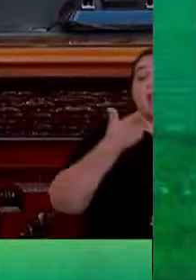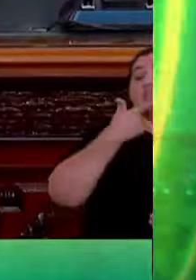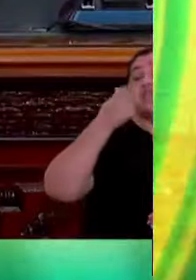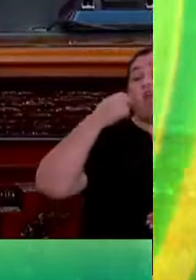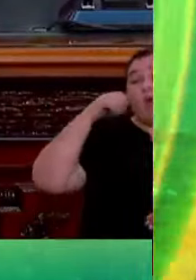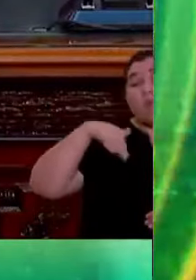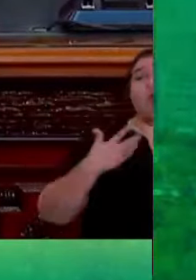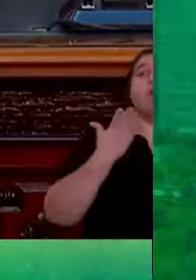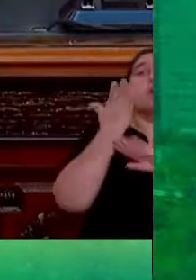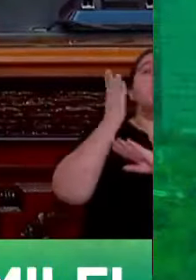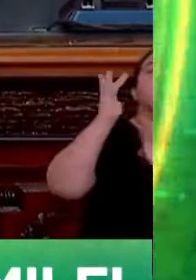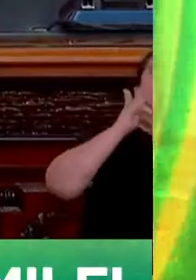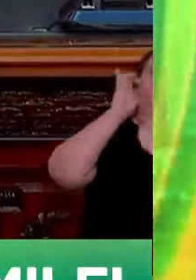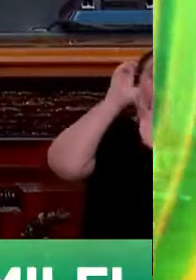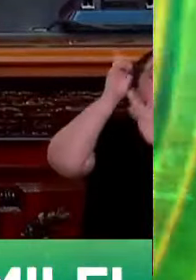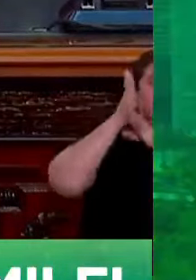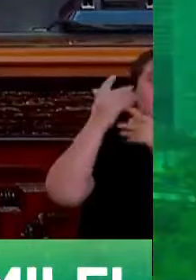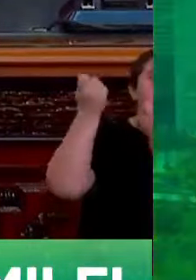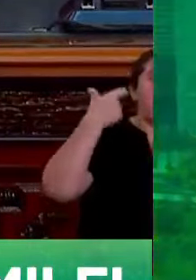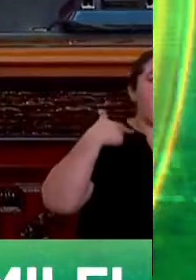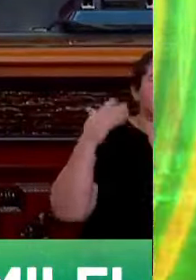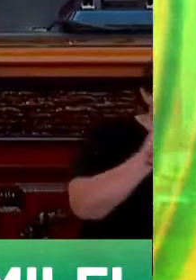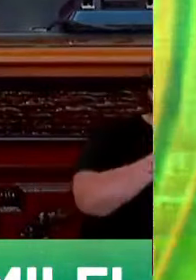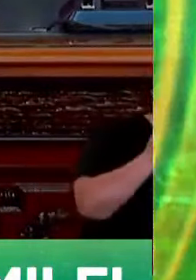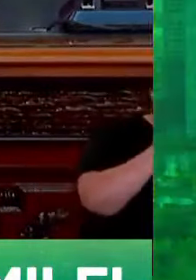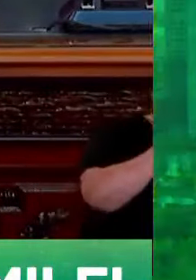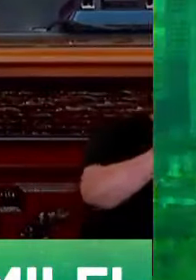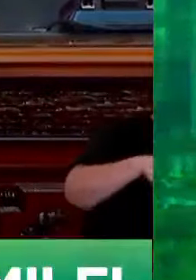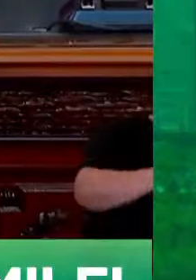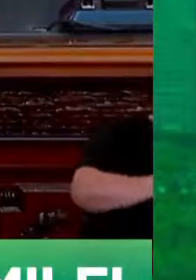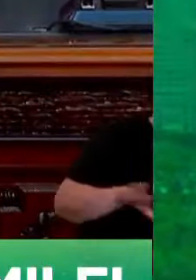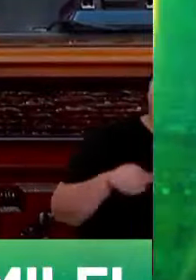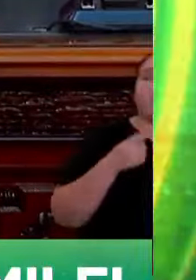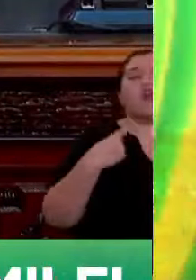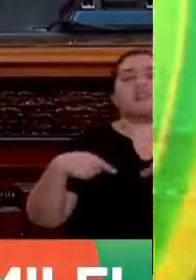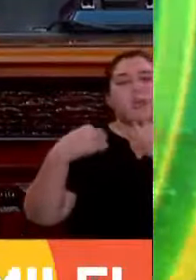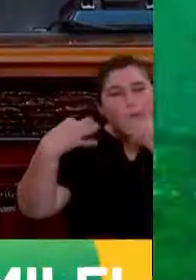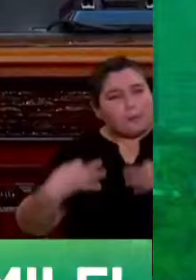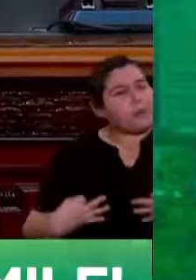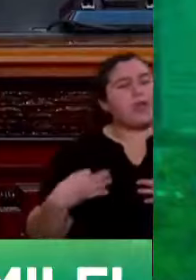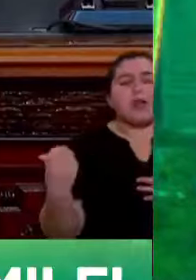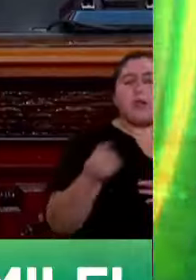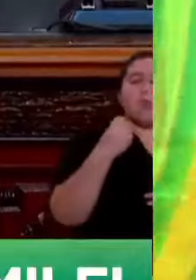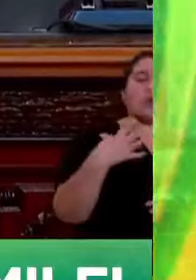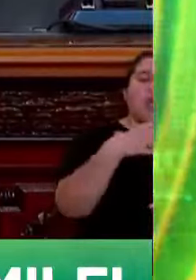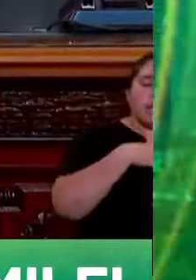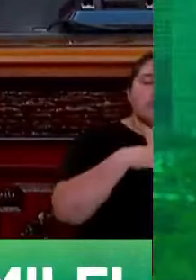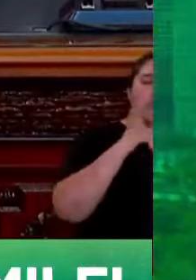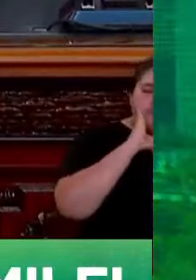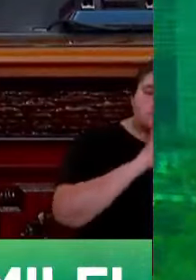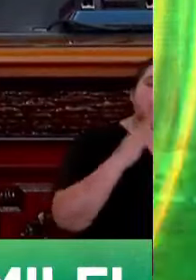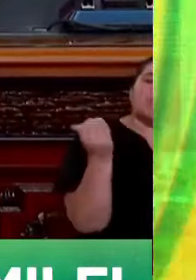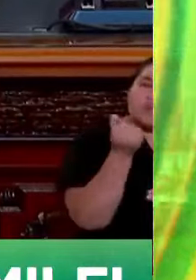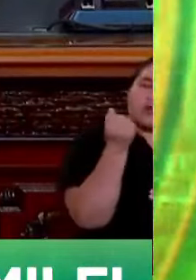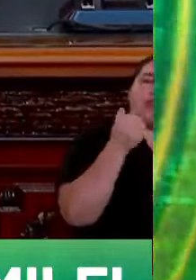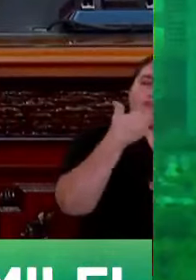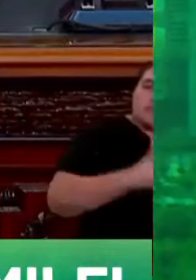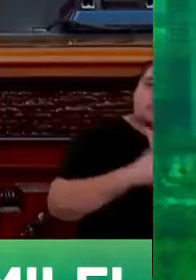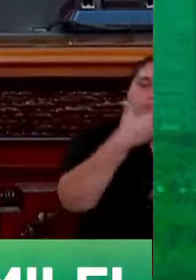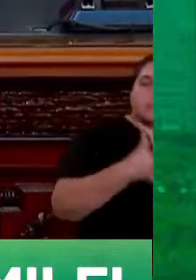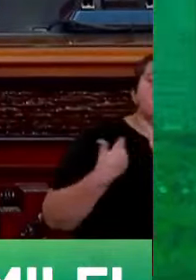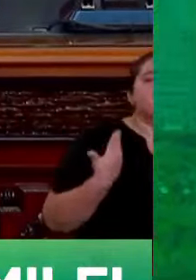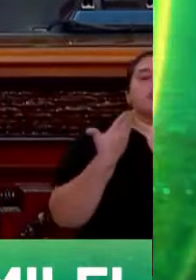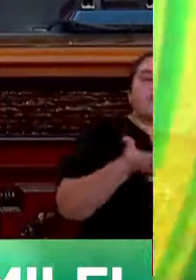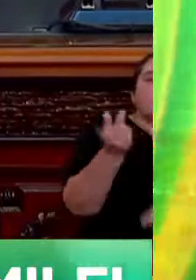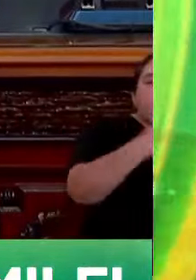responsabilidad de apelar y de poner un voto de confianza en que el llamado al diálogo es sincero. Por eso